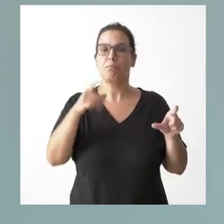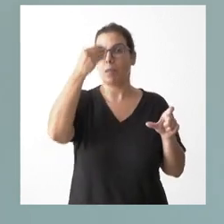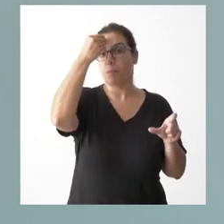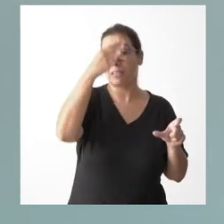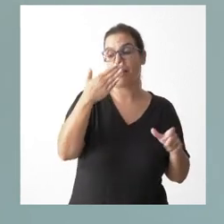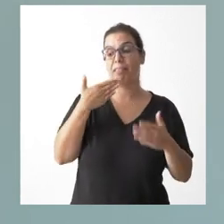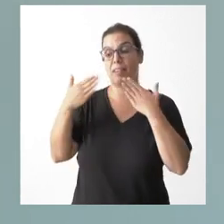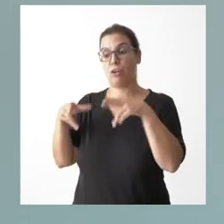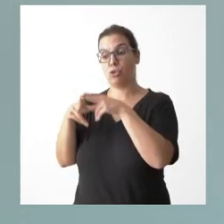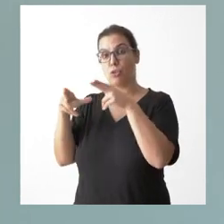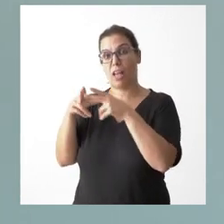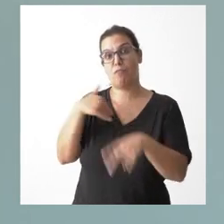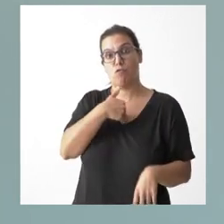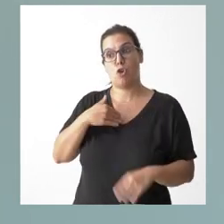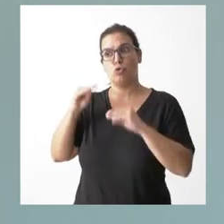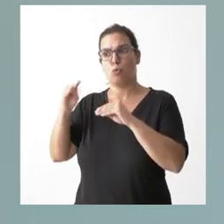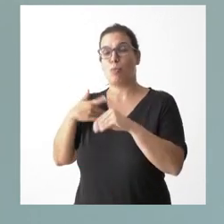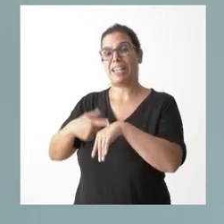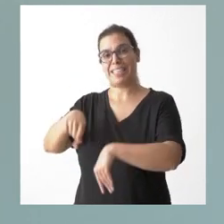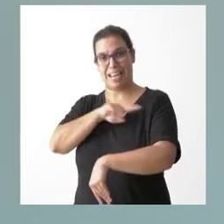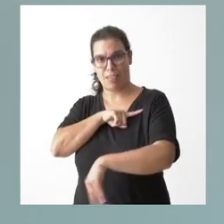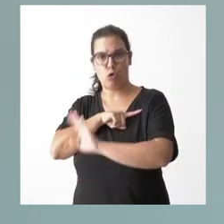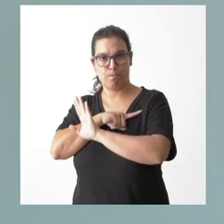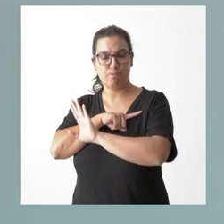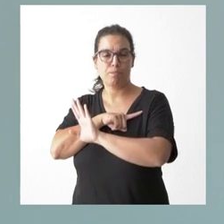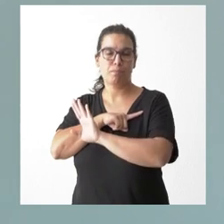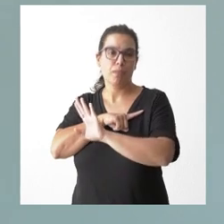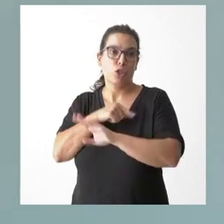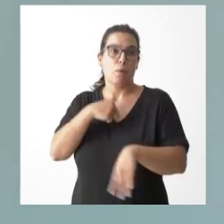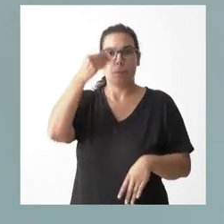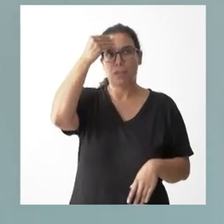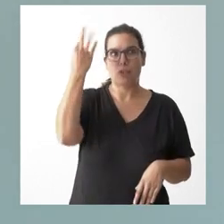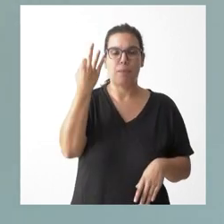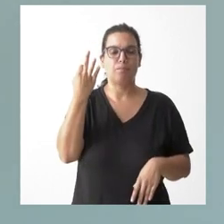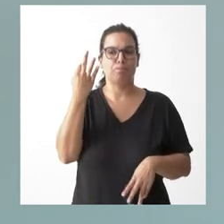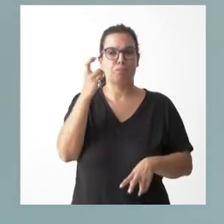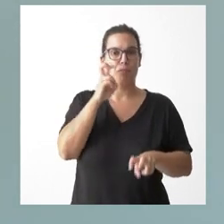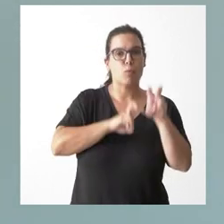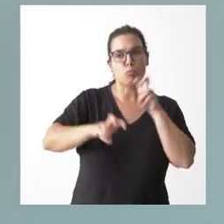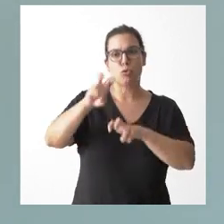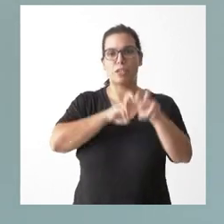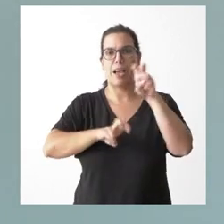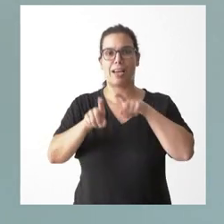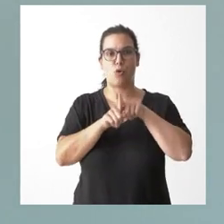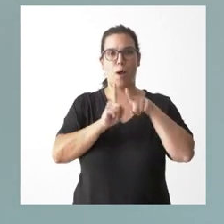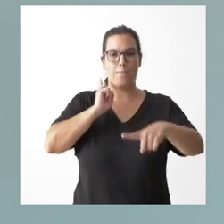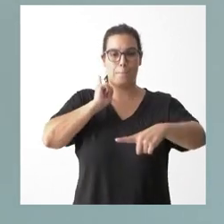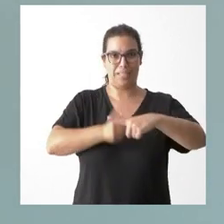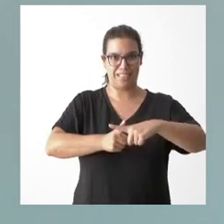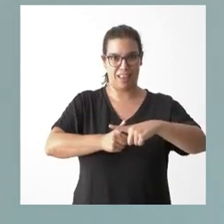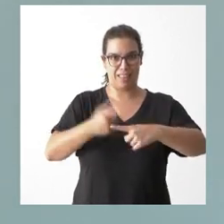del diálogo social quizá pueda ser excesivo, y yo creo que aquí hay que buscar, lógicamente, el punto concreto sobre el cual tenemos que